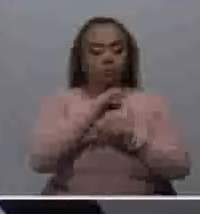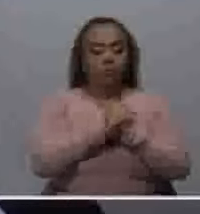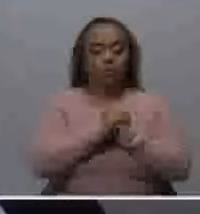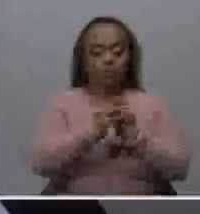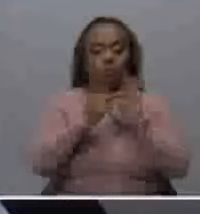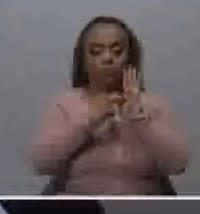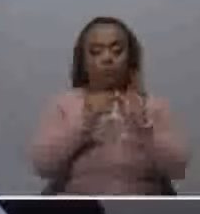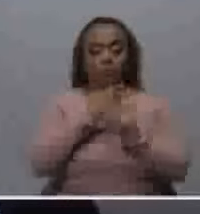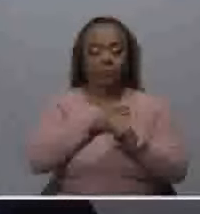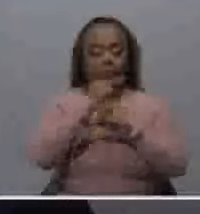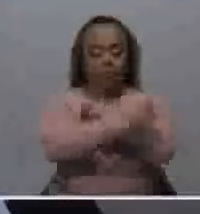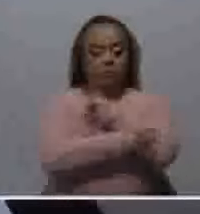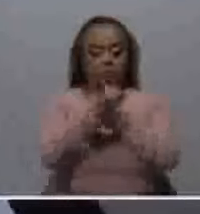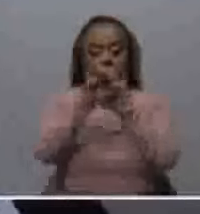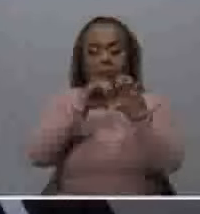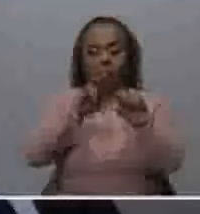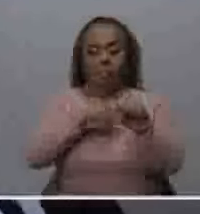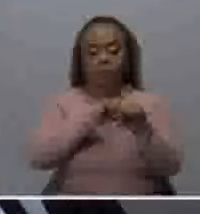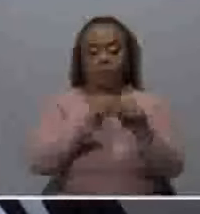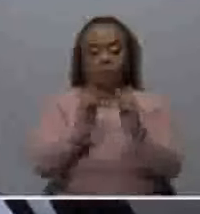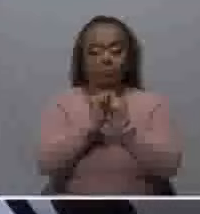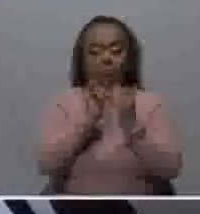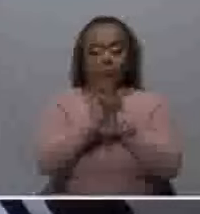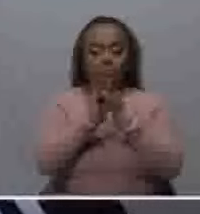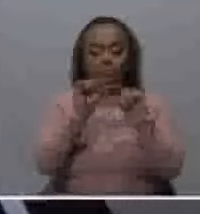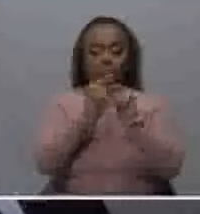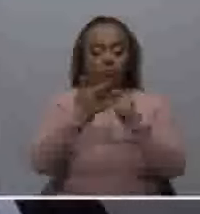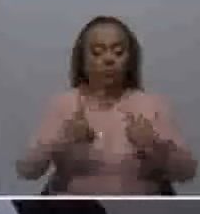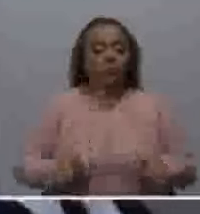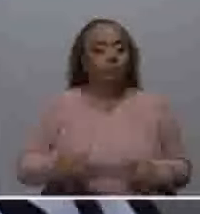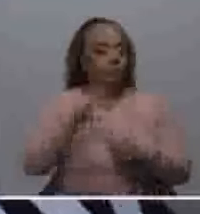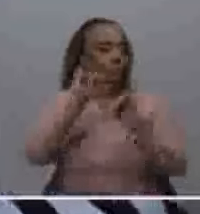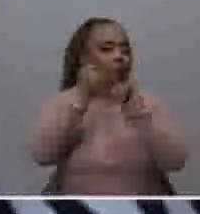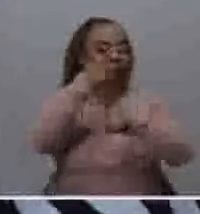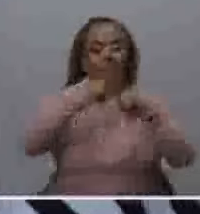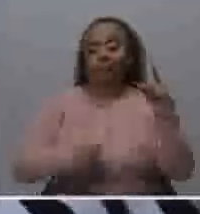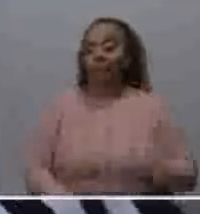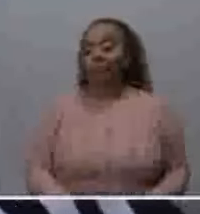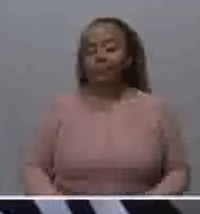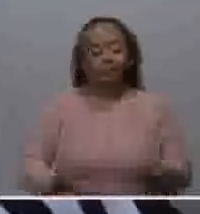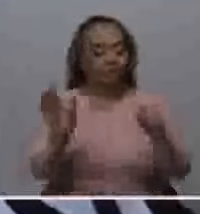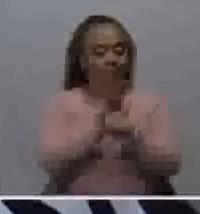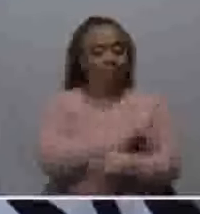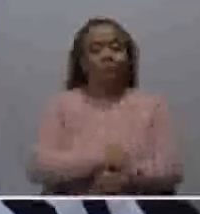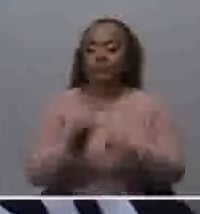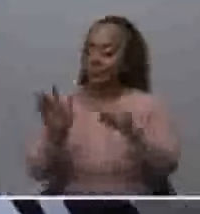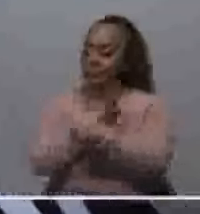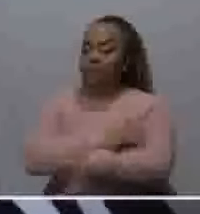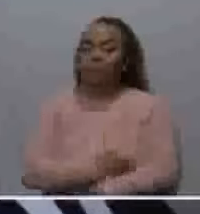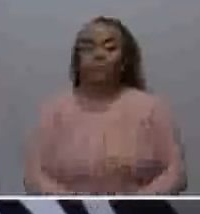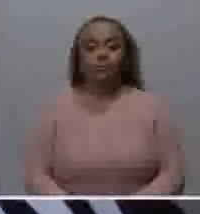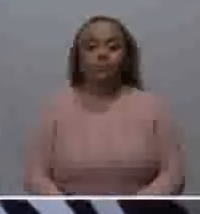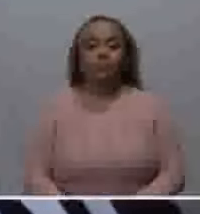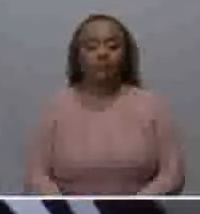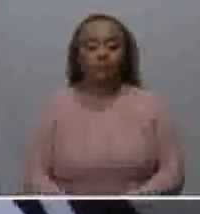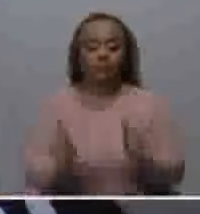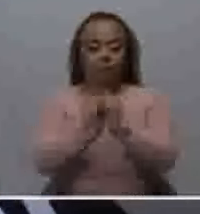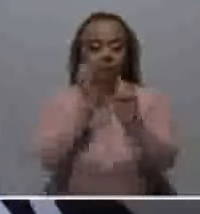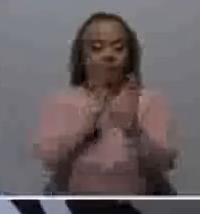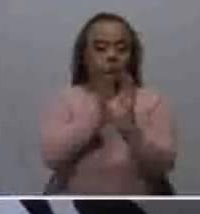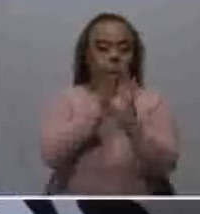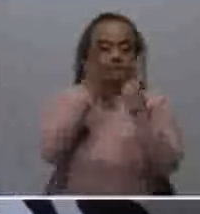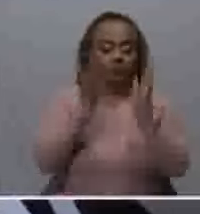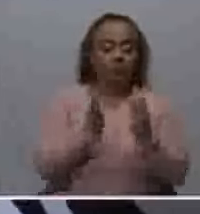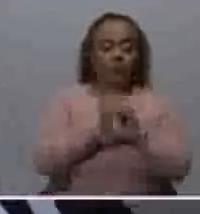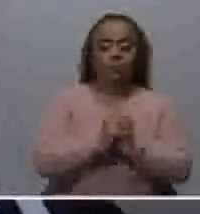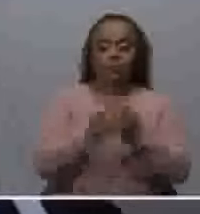un país, a una selección. Con este cuerpo técnico no jugamos a media, a pleno, vamos a pleno, vamos a pleno. Con el psicólogo